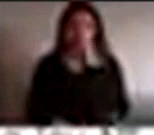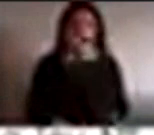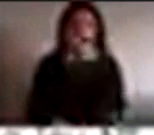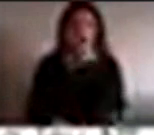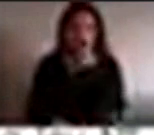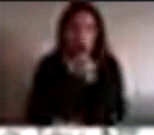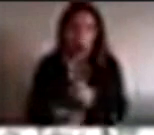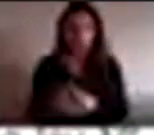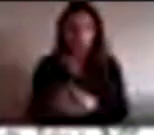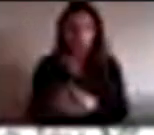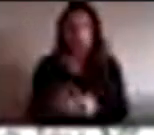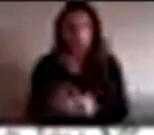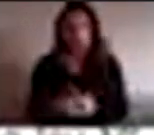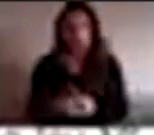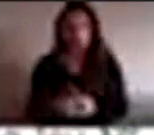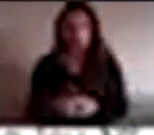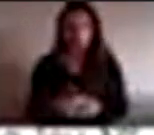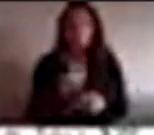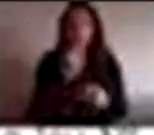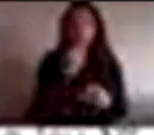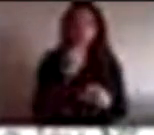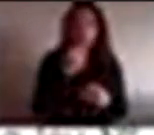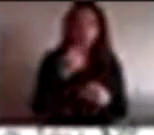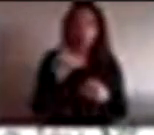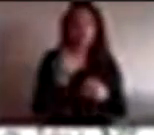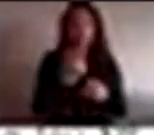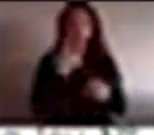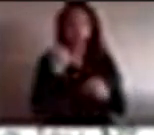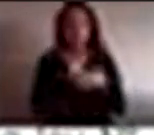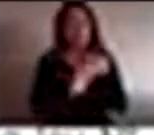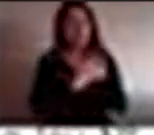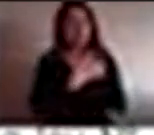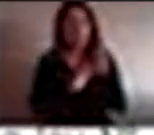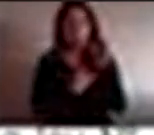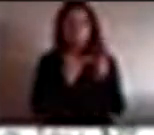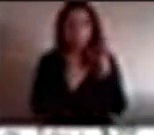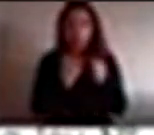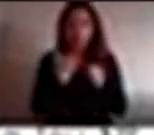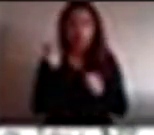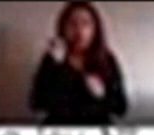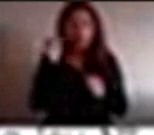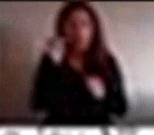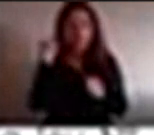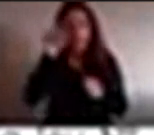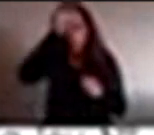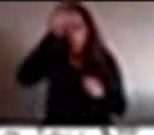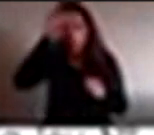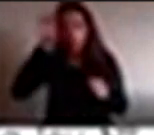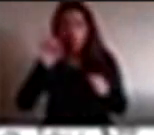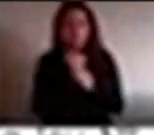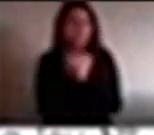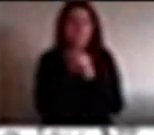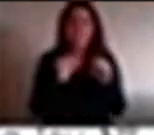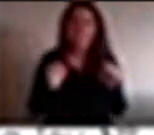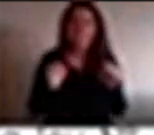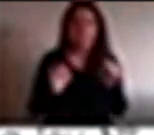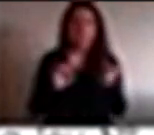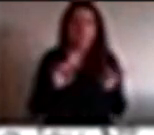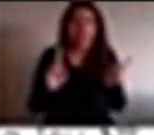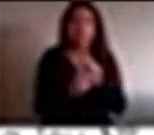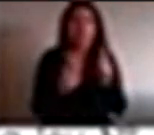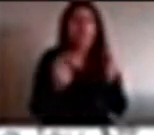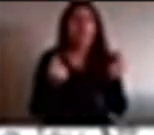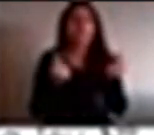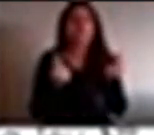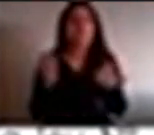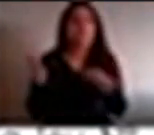Si bien a lo mejor nuestros oyentes de Colombia no van a poder hacer la conversión respecto del sueldo